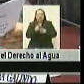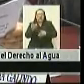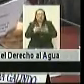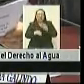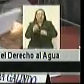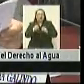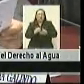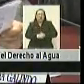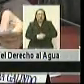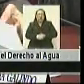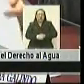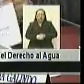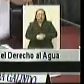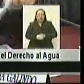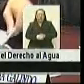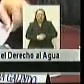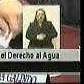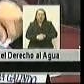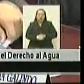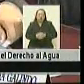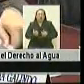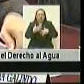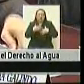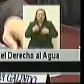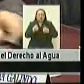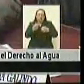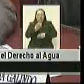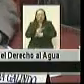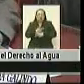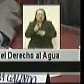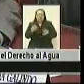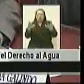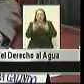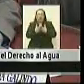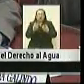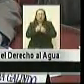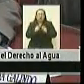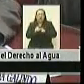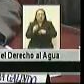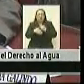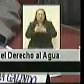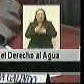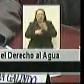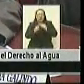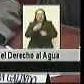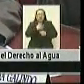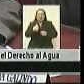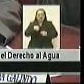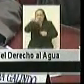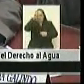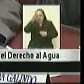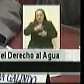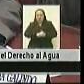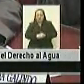servicios de saneamiento adecuados y seguros. Esto va en concordancia, además, con lo que ha señalado el Presidente de la